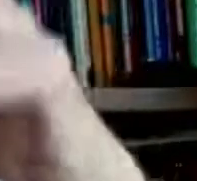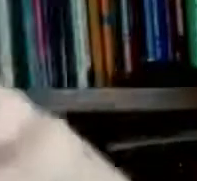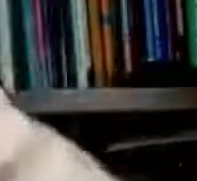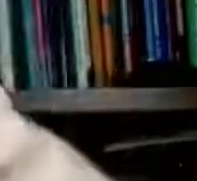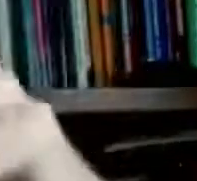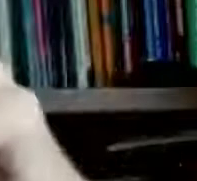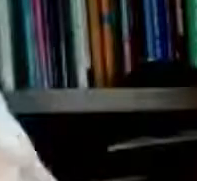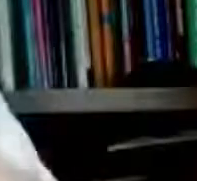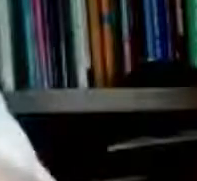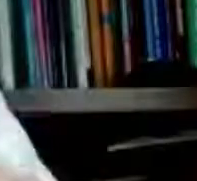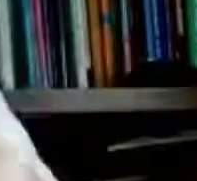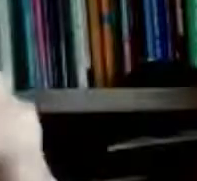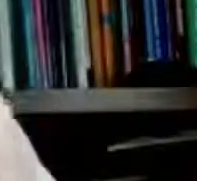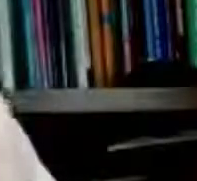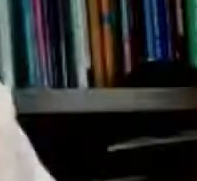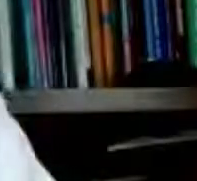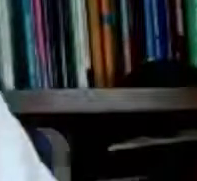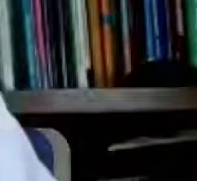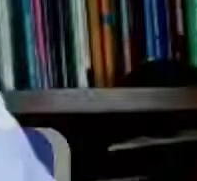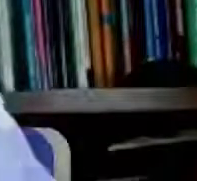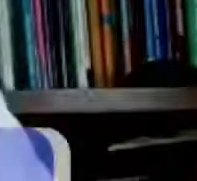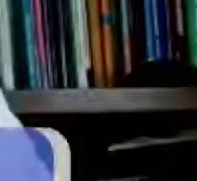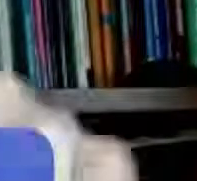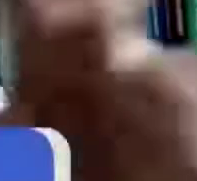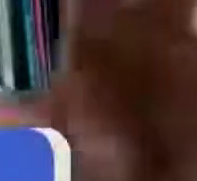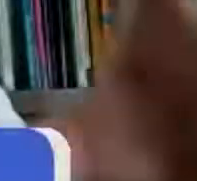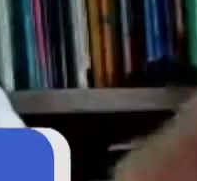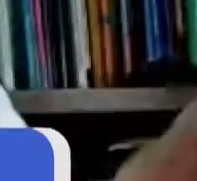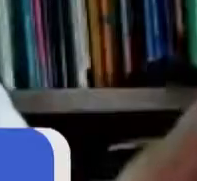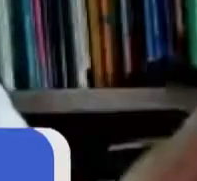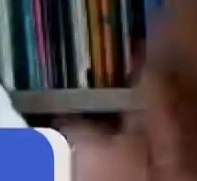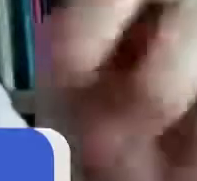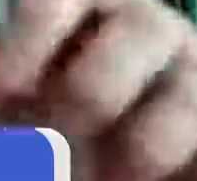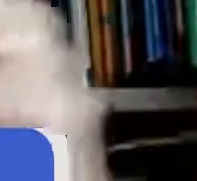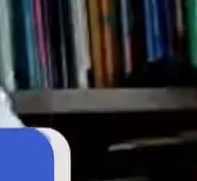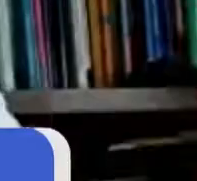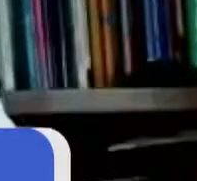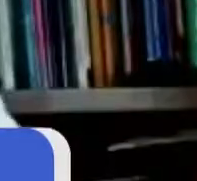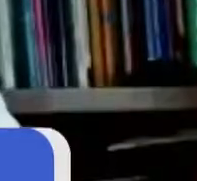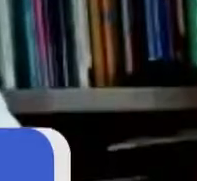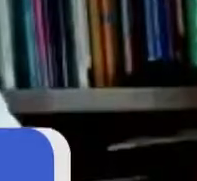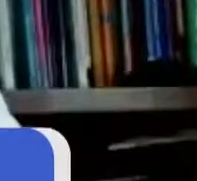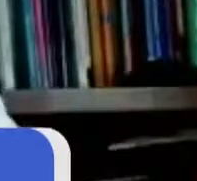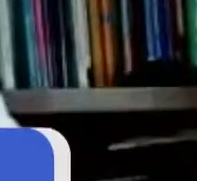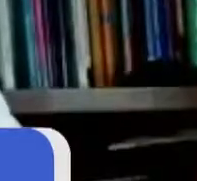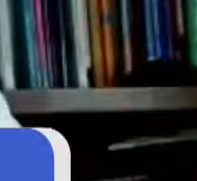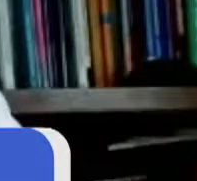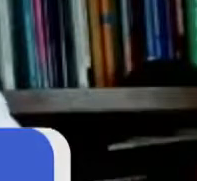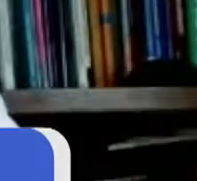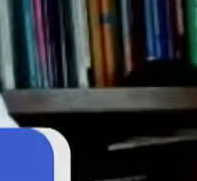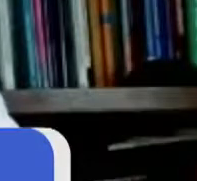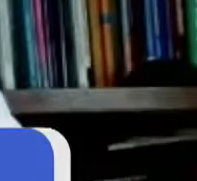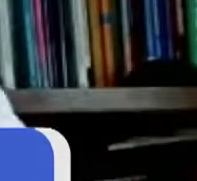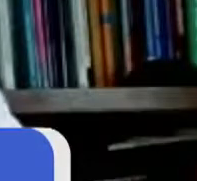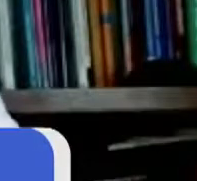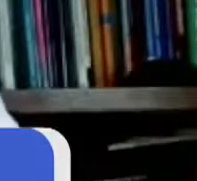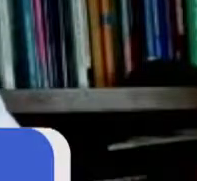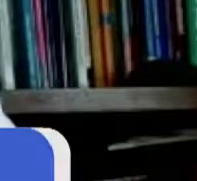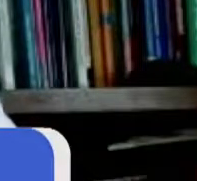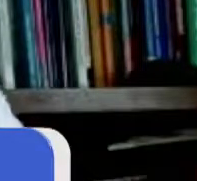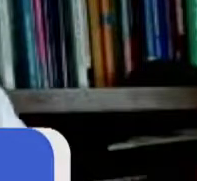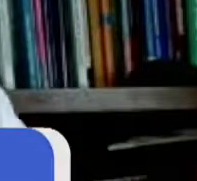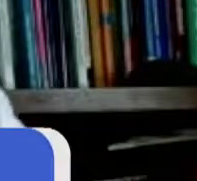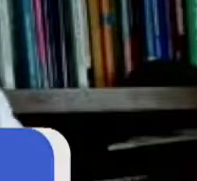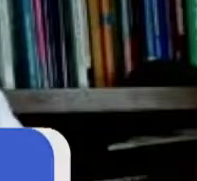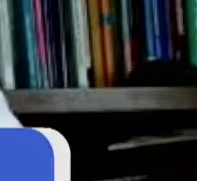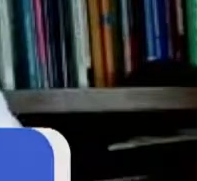Los adolescentes de hoy son distintos a los de ayer. Los espero este martes a las 8 de la noche y